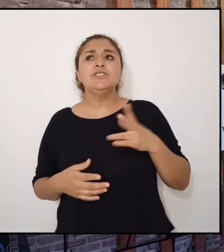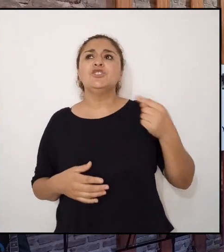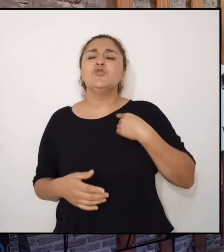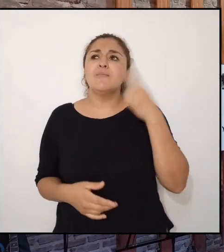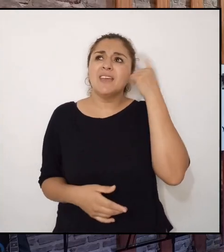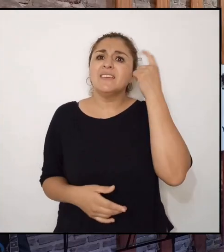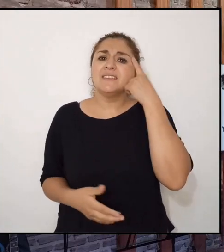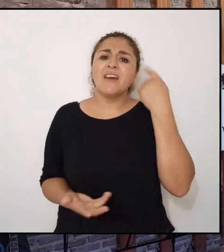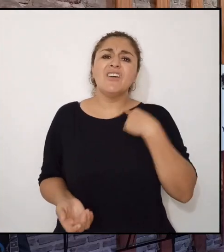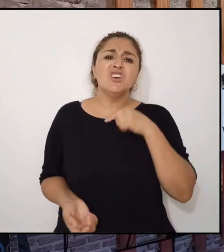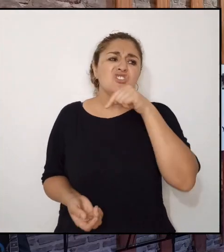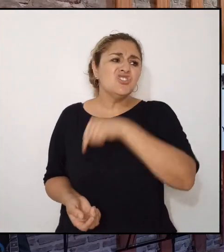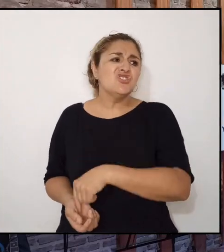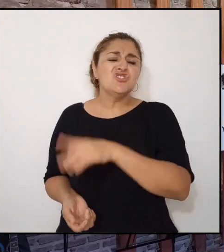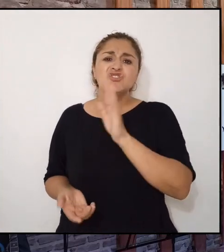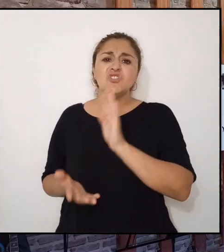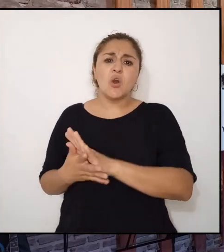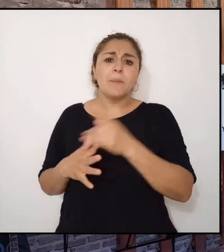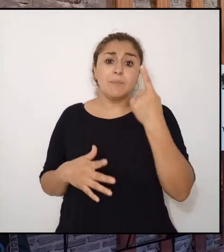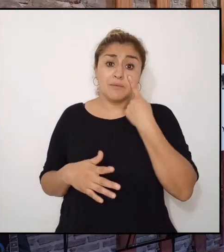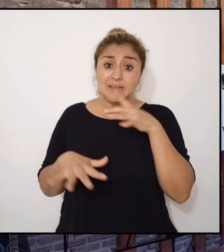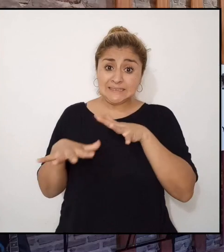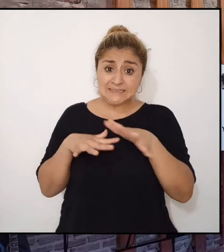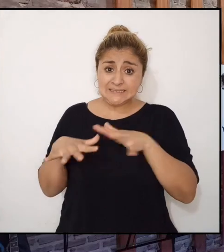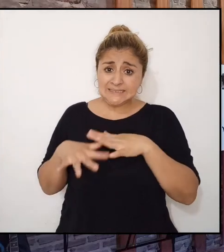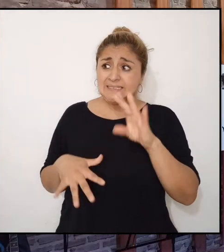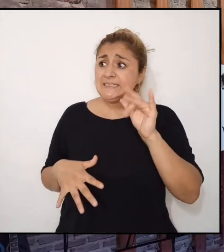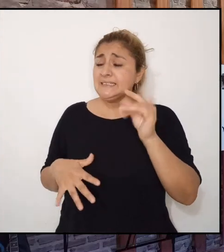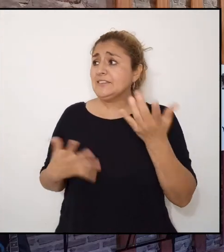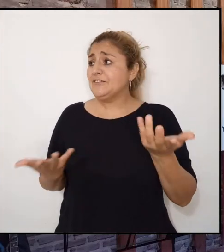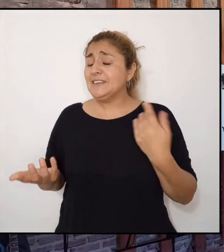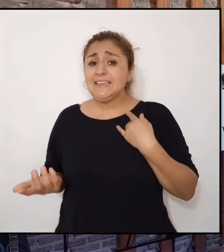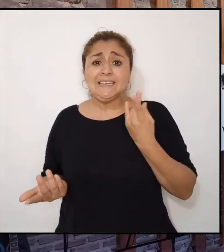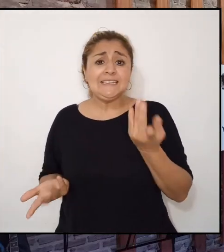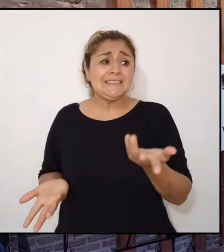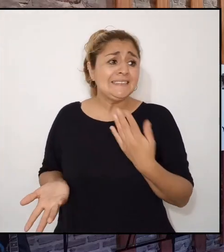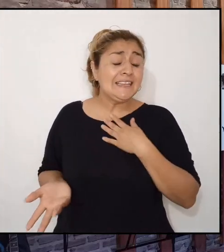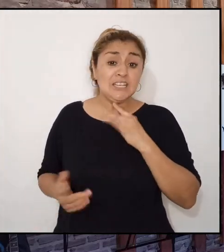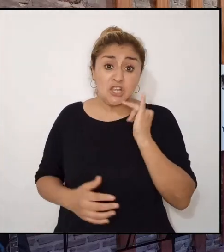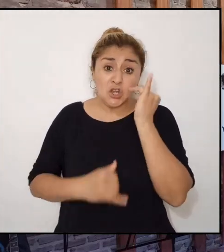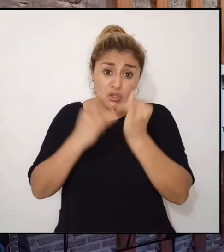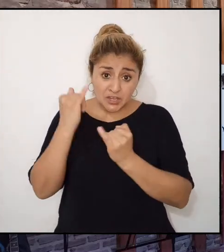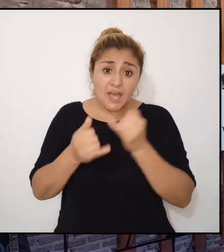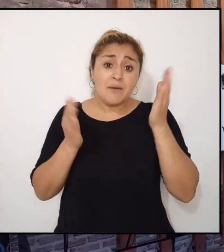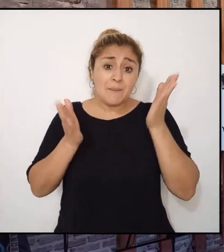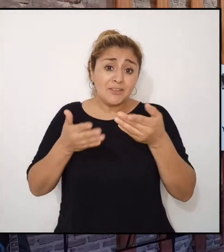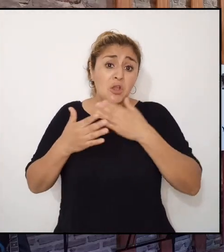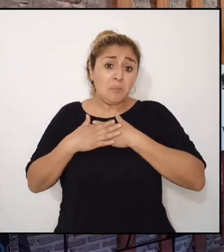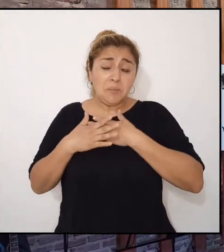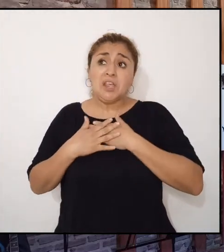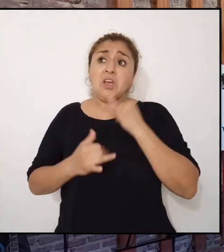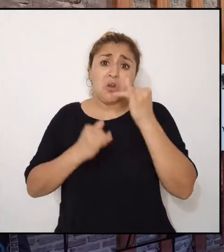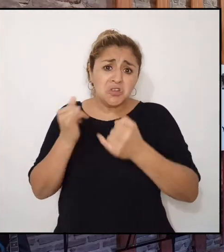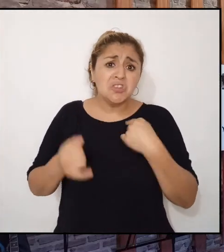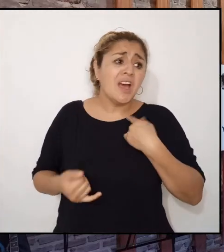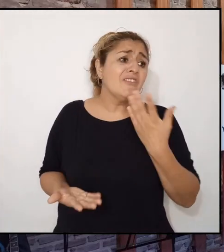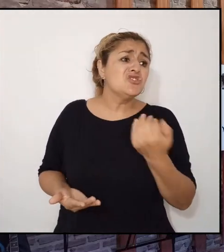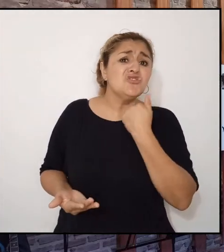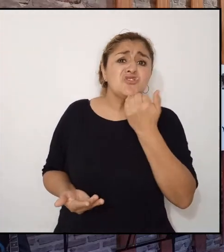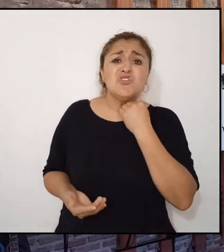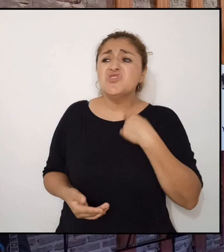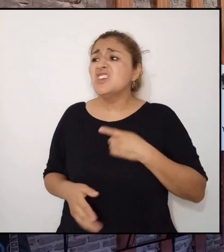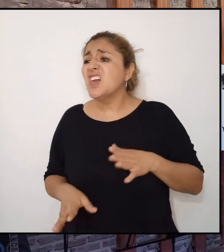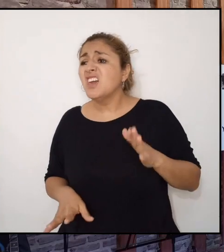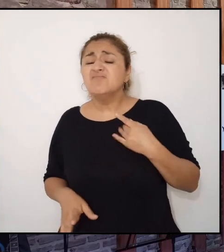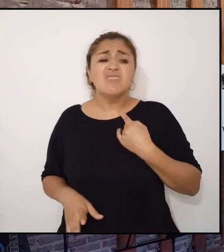etc. Pero hay como una insatisfacción en mi corazón, en mi vida, y me siento mal y no sé qué va a pasar en el futuro. Yo en ese momento no entendía por